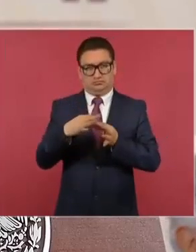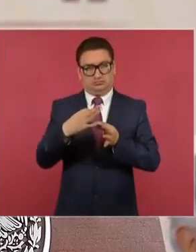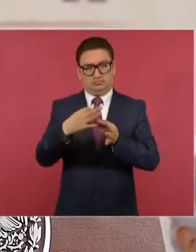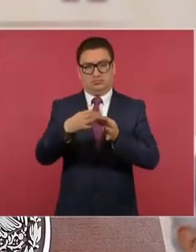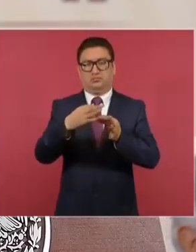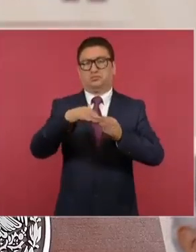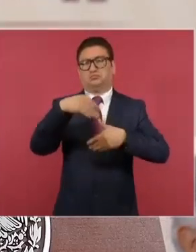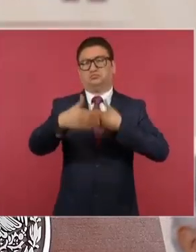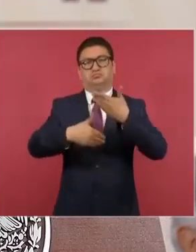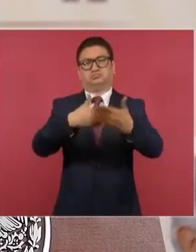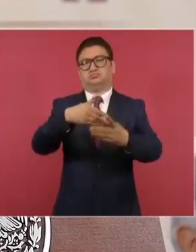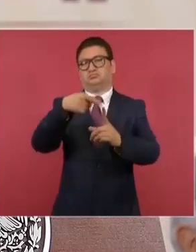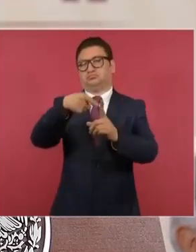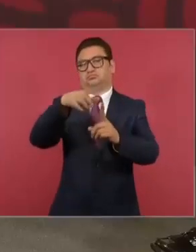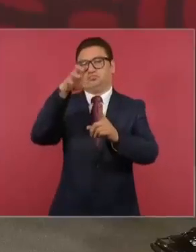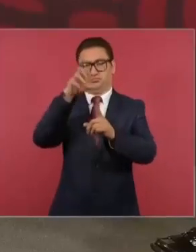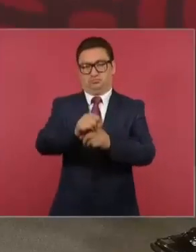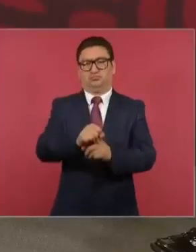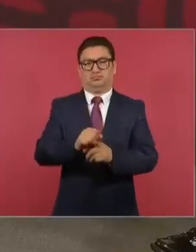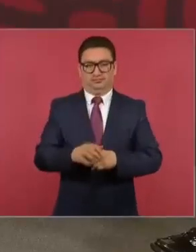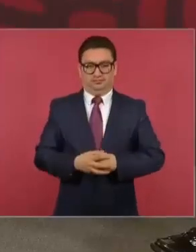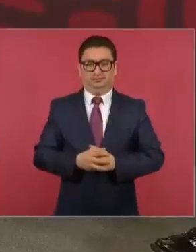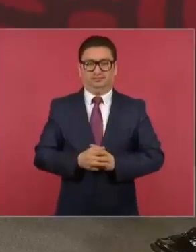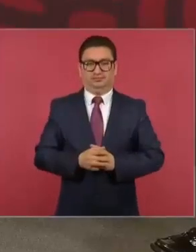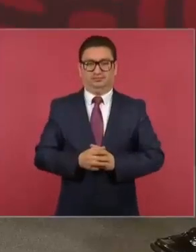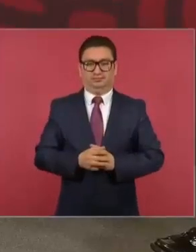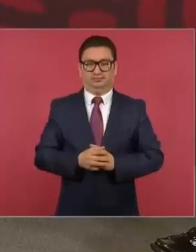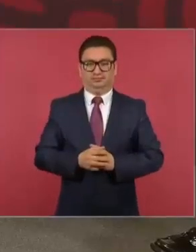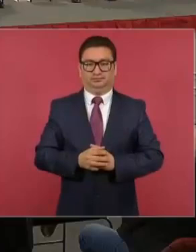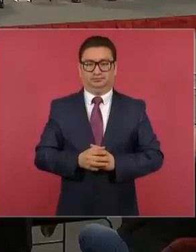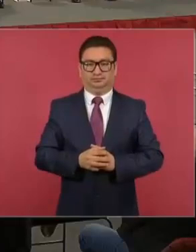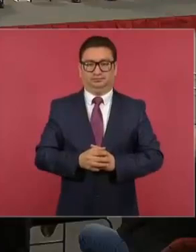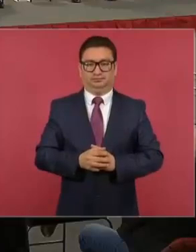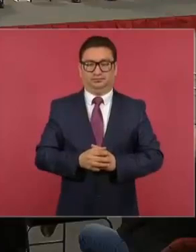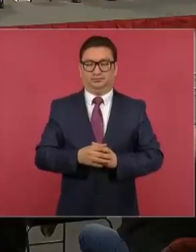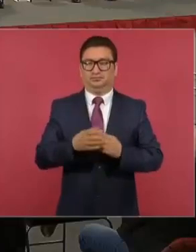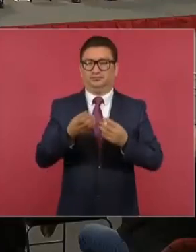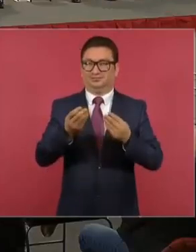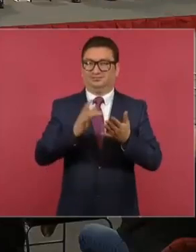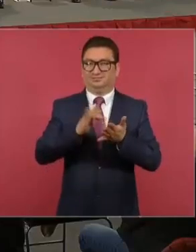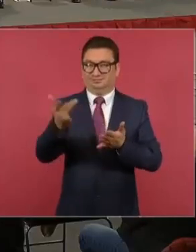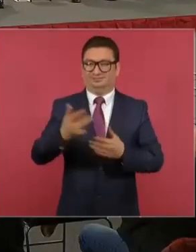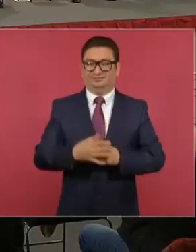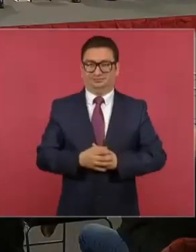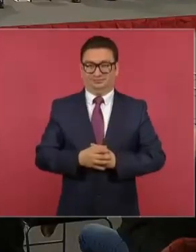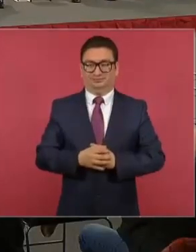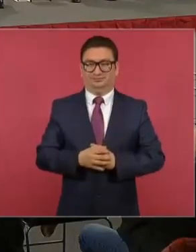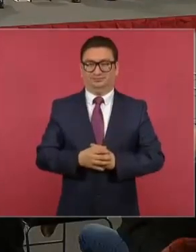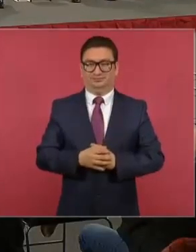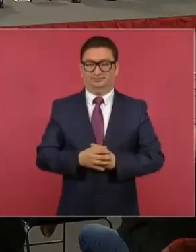como se va a lograr y como se está logrando. Muchas gracias. Es todo.